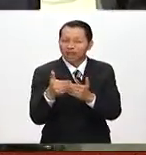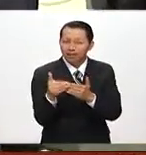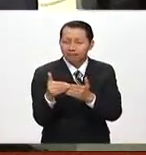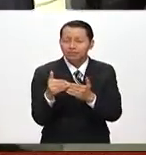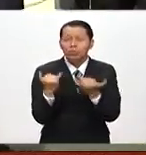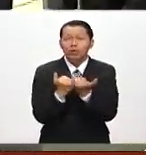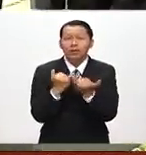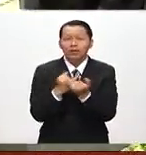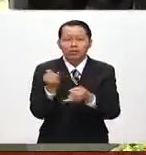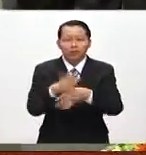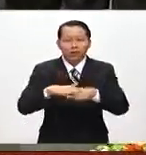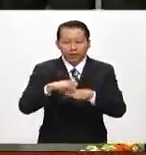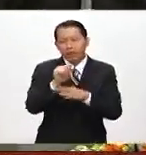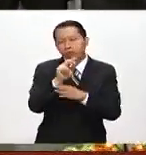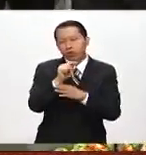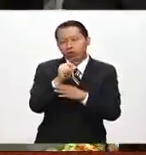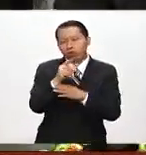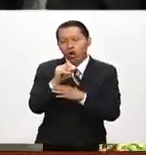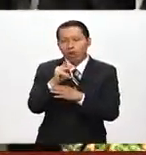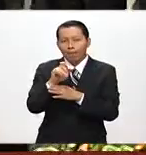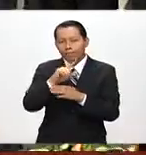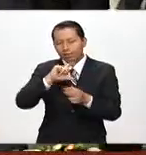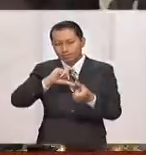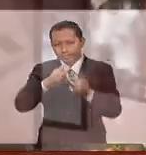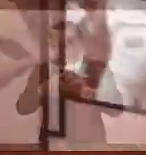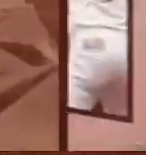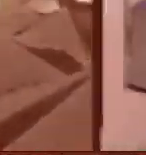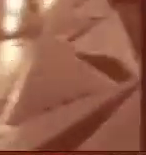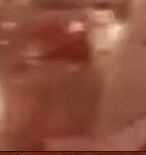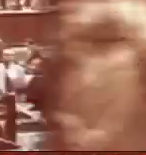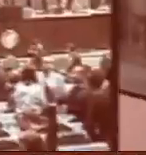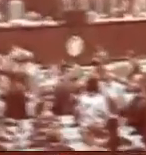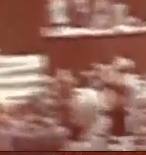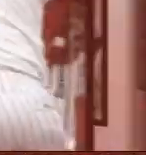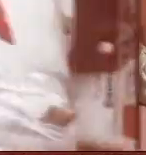Con información de Antonio López, México al Día.